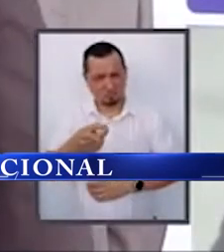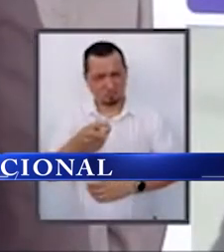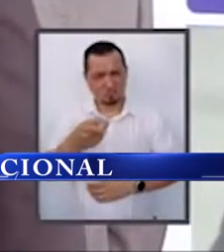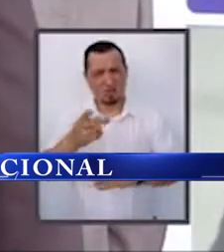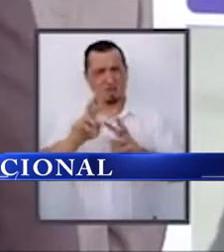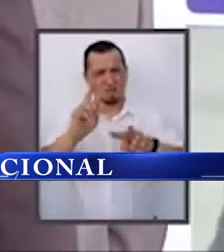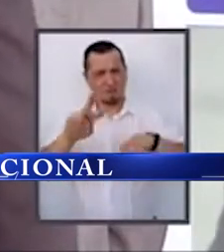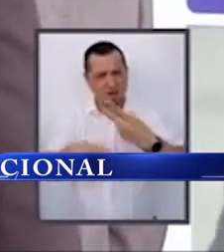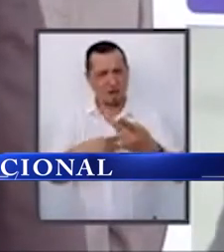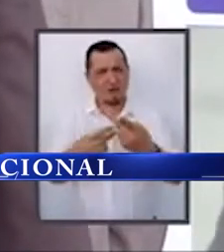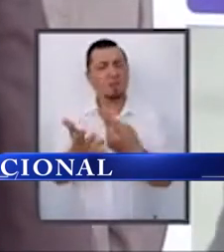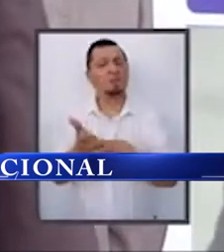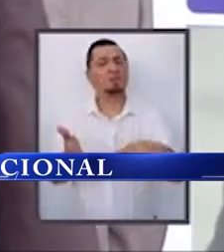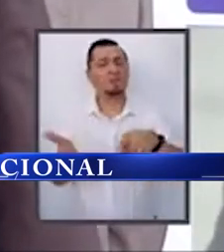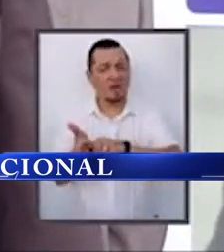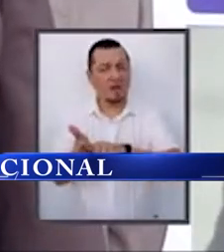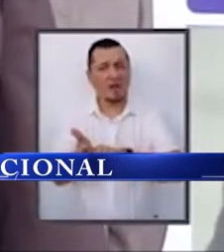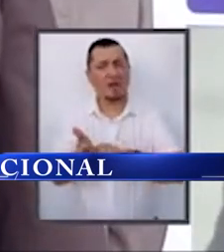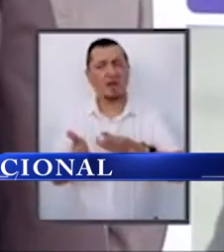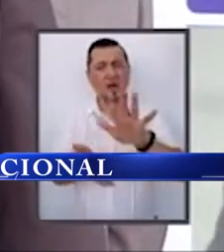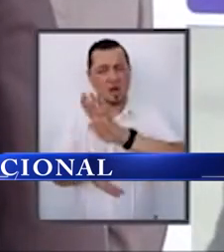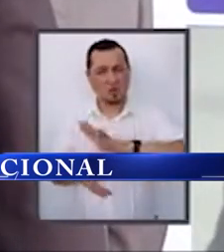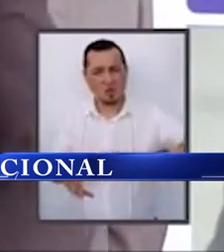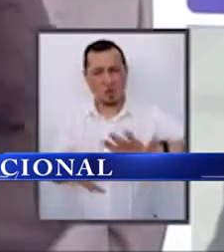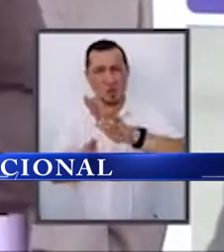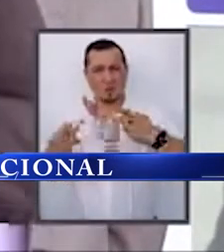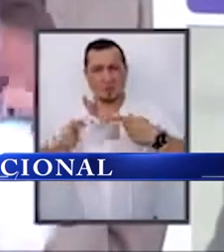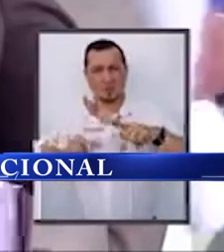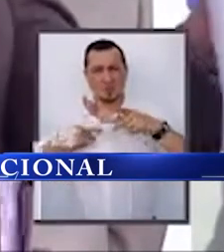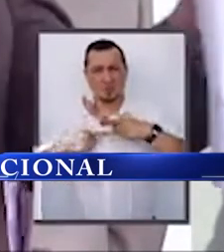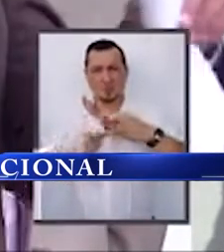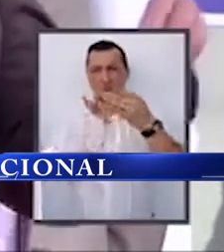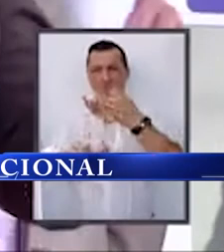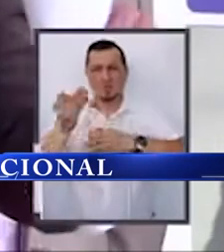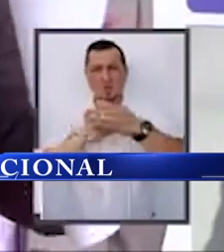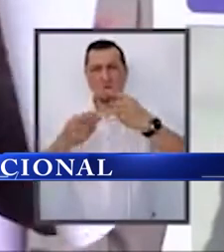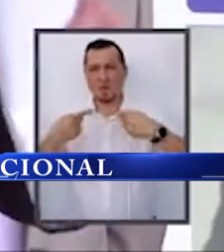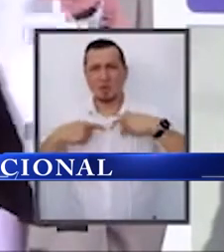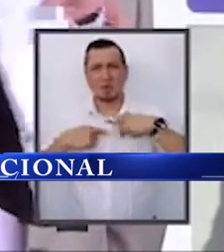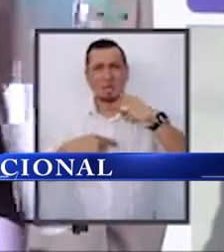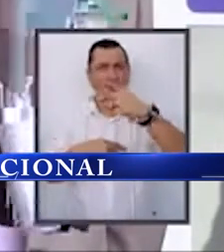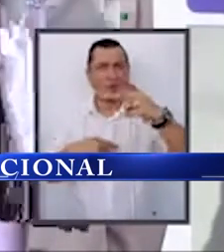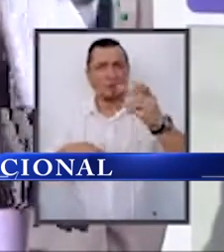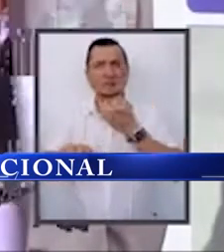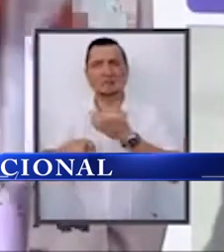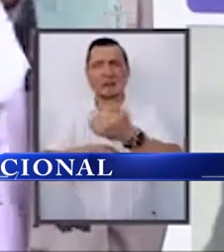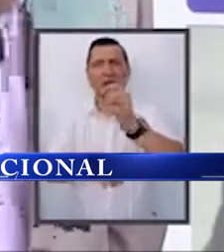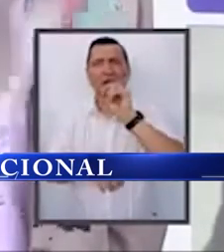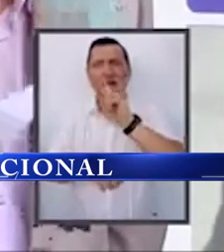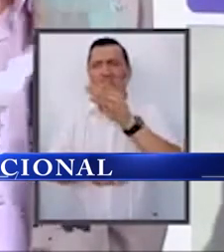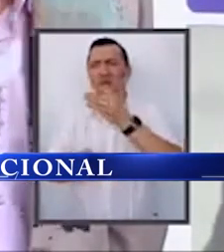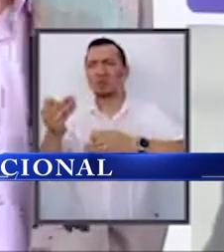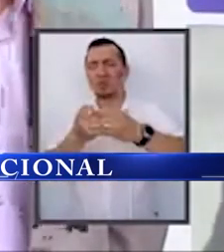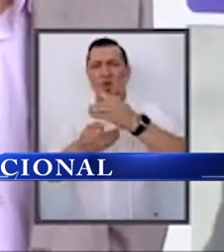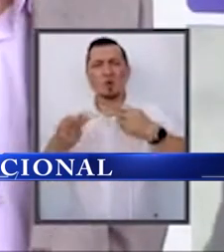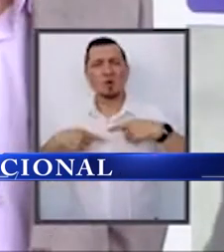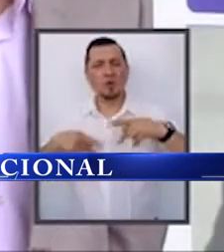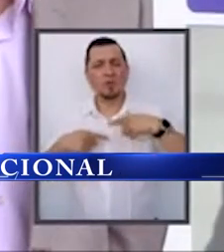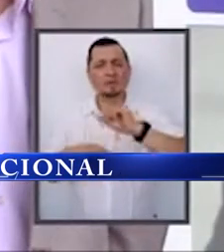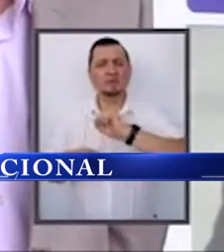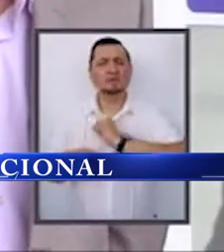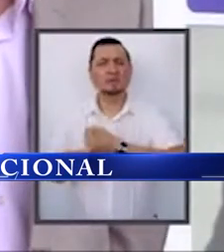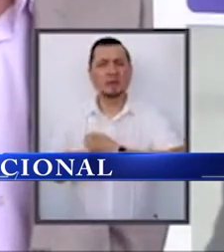social. Y el próximo año quiero anunciarles que a partir del